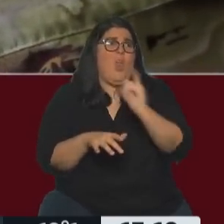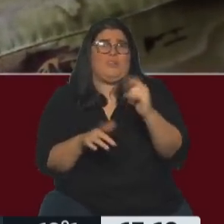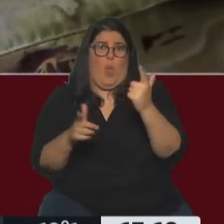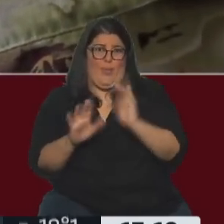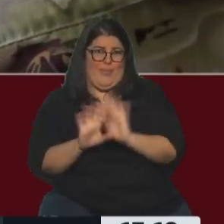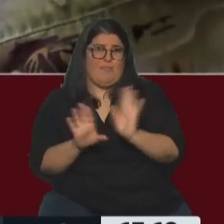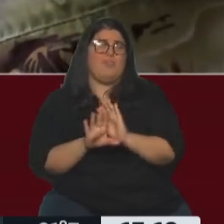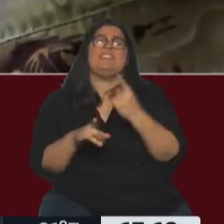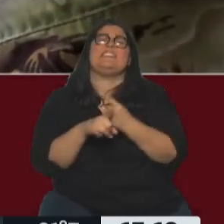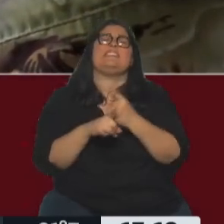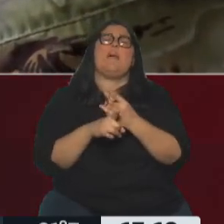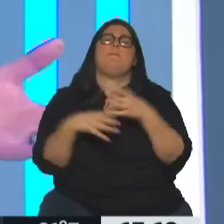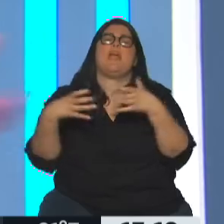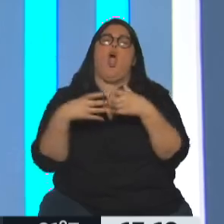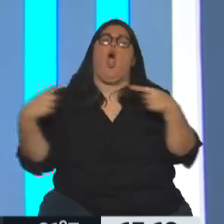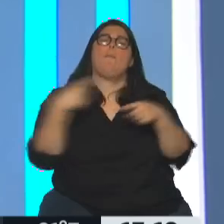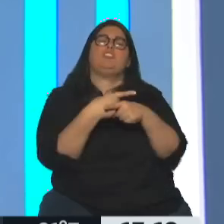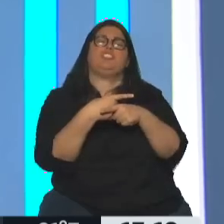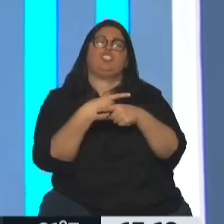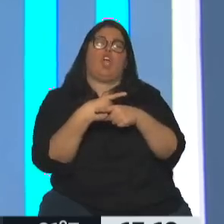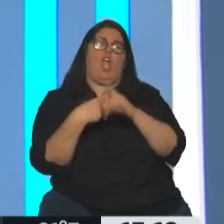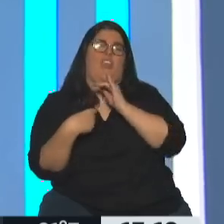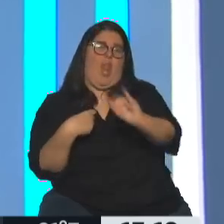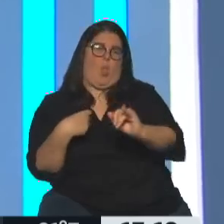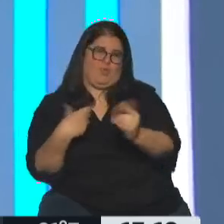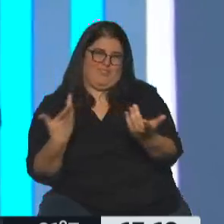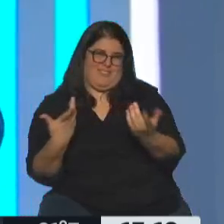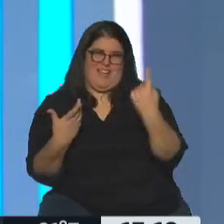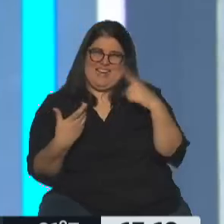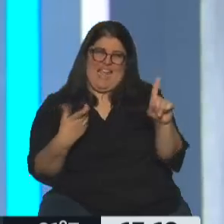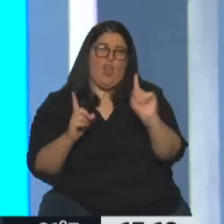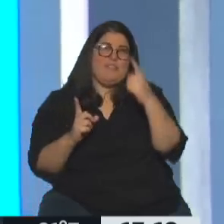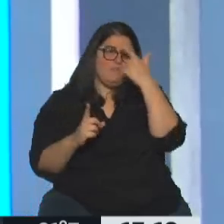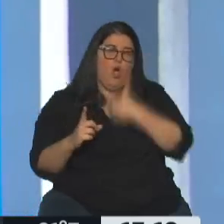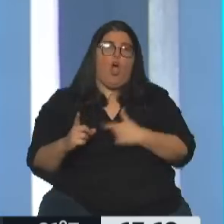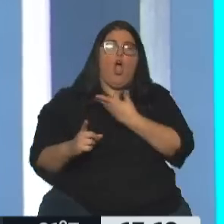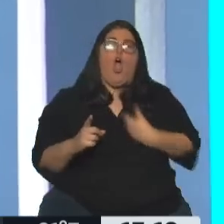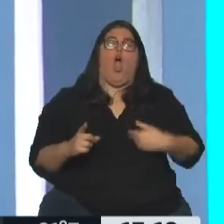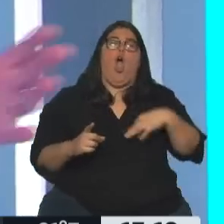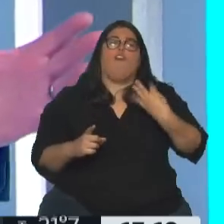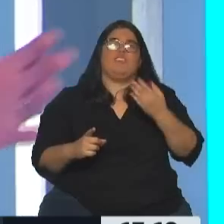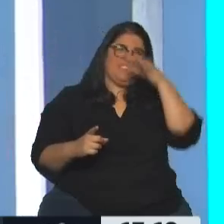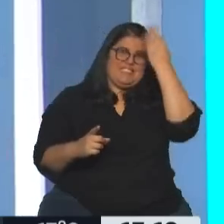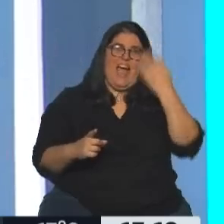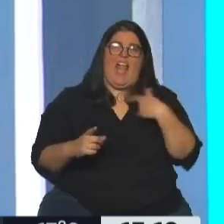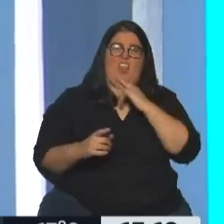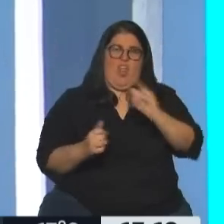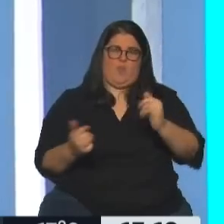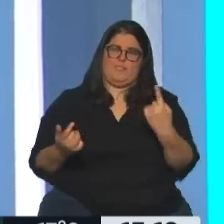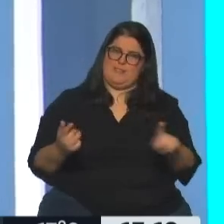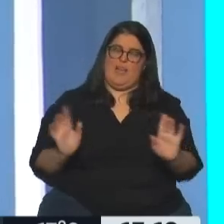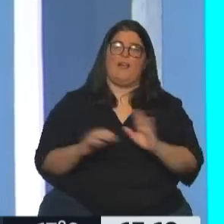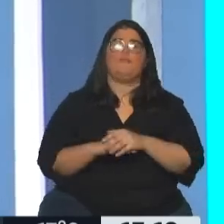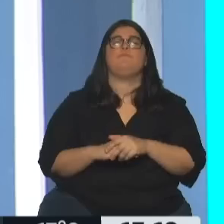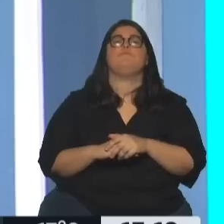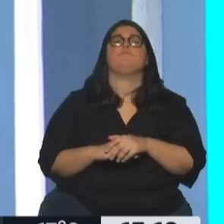denunciar es la oposición. Es raro que el oficialismo esté allí alertando la posibilidad de un fraude. Bueno, quien estuvo en la República Argentina encabezó